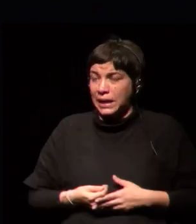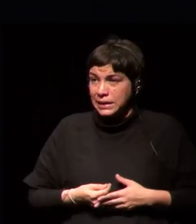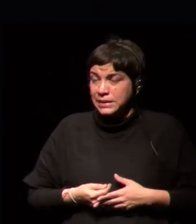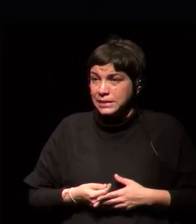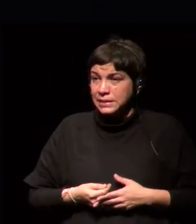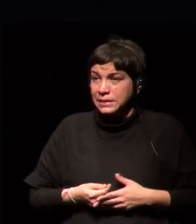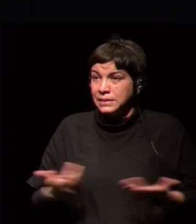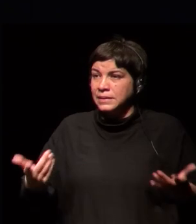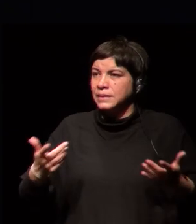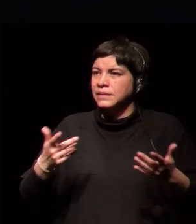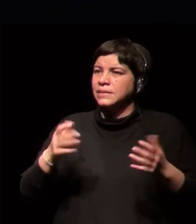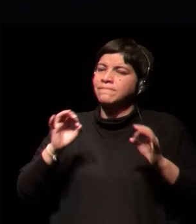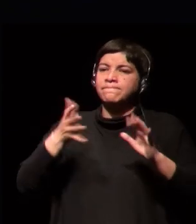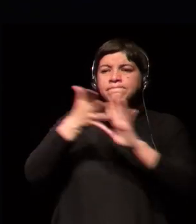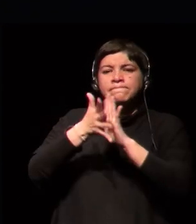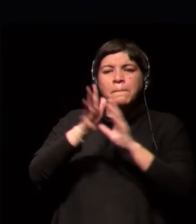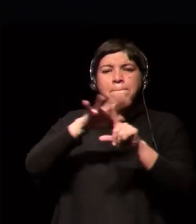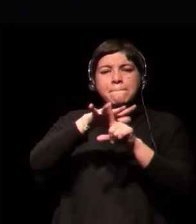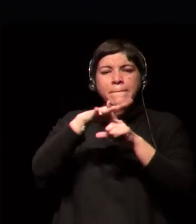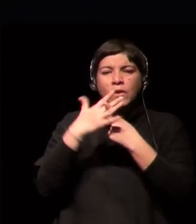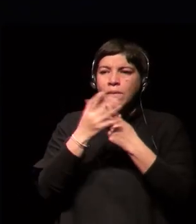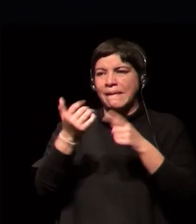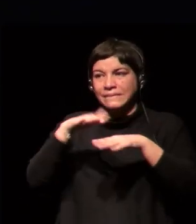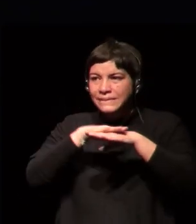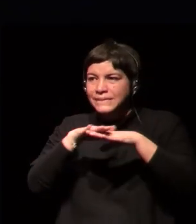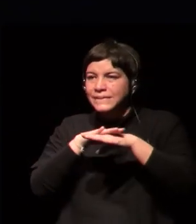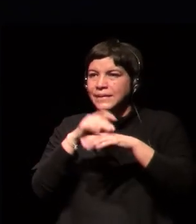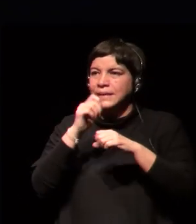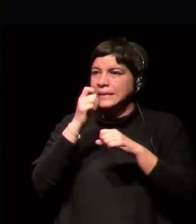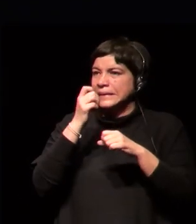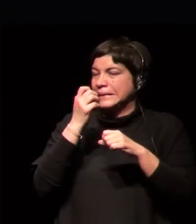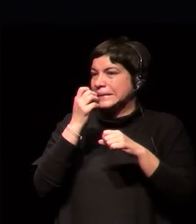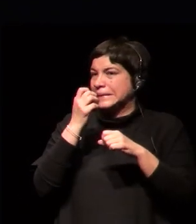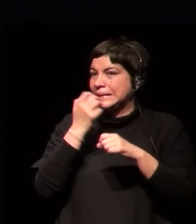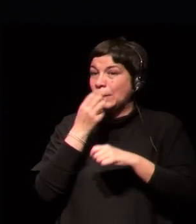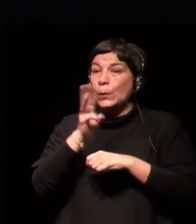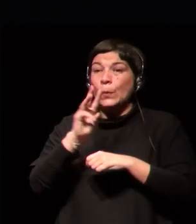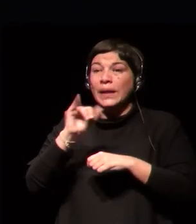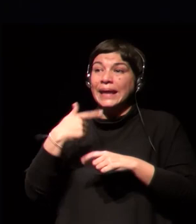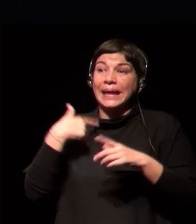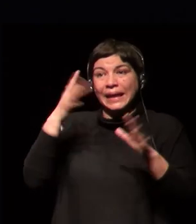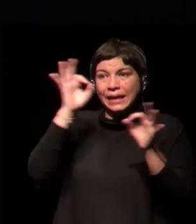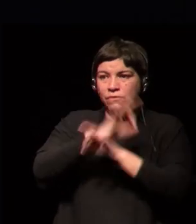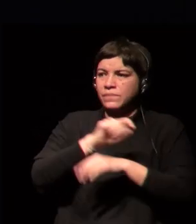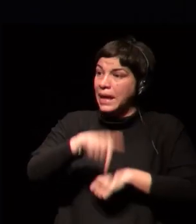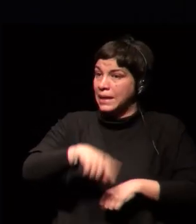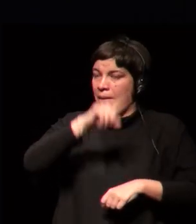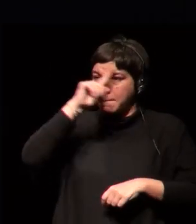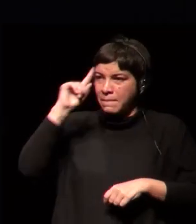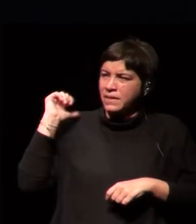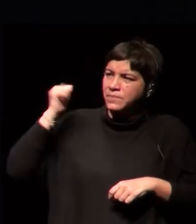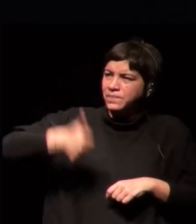y me van a perdonar si la Wikipedia se confunde, Madrid se establece hace 65